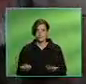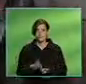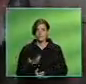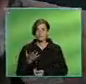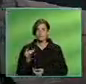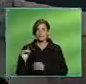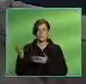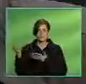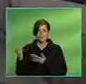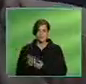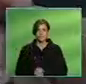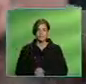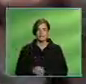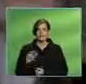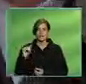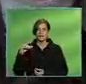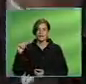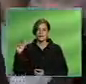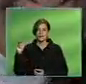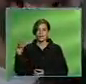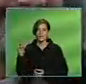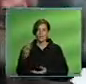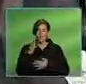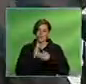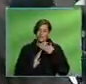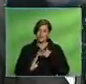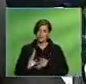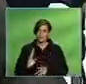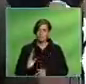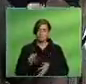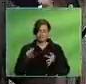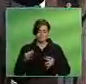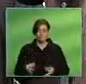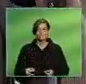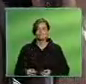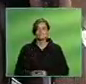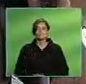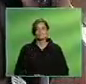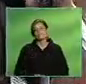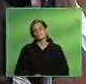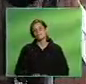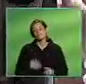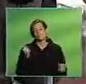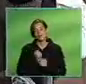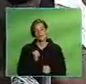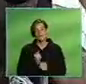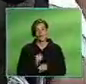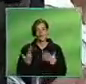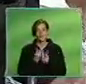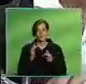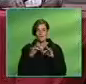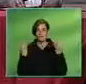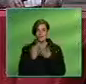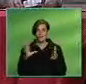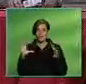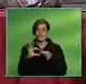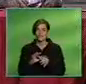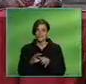está Ricardo Molina, humilde, honesto, trabaja con su familia